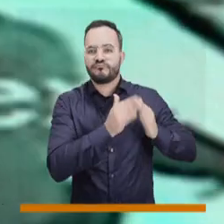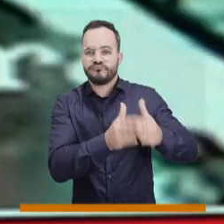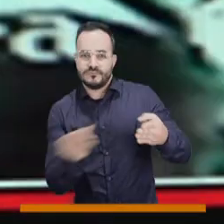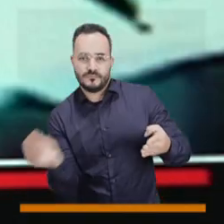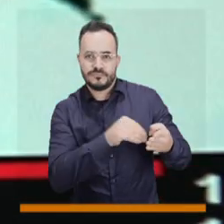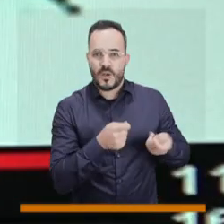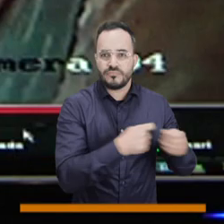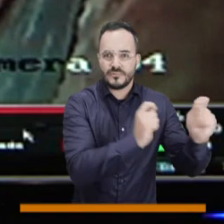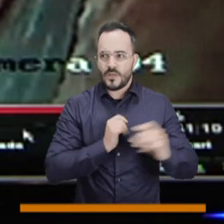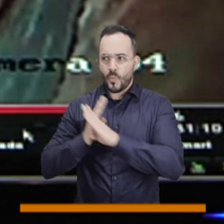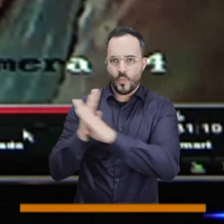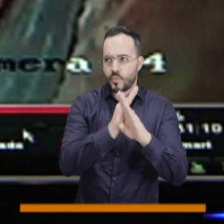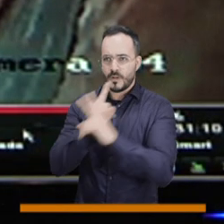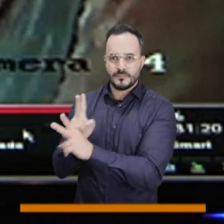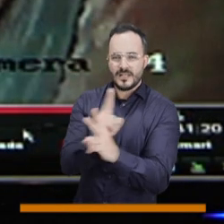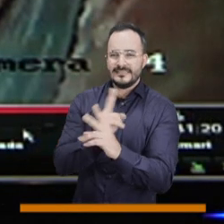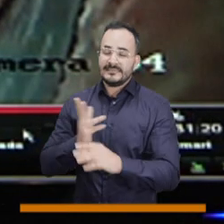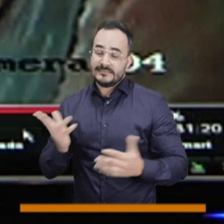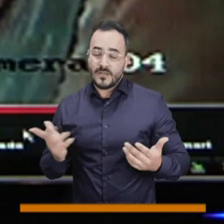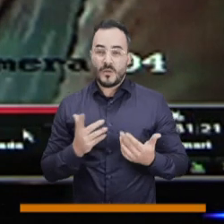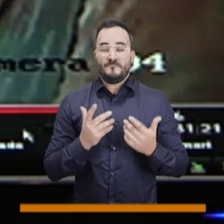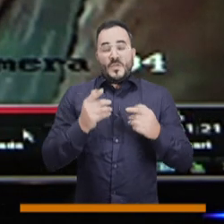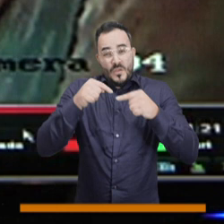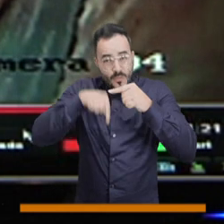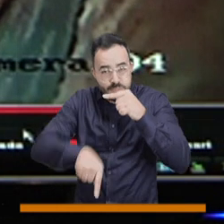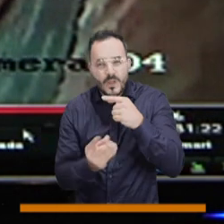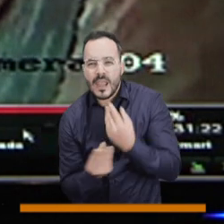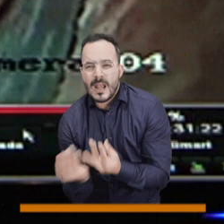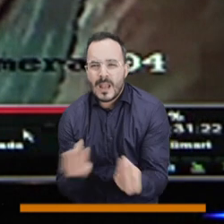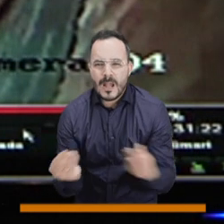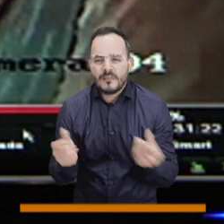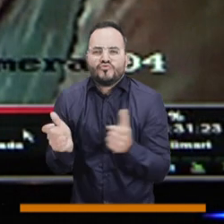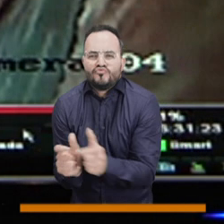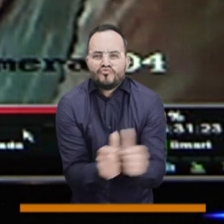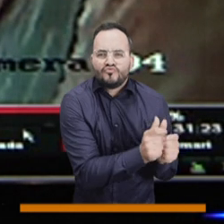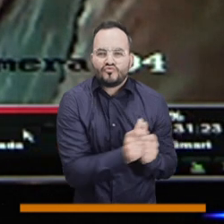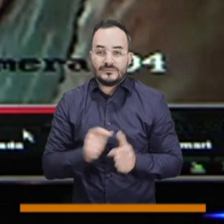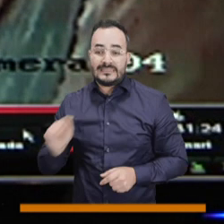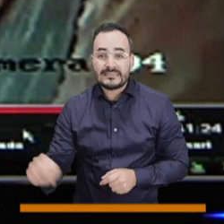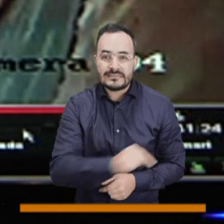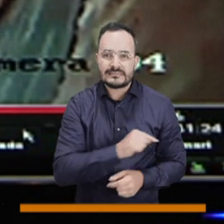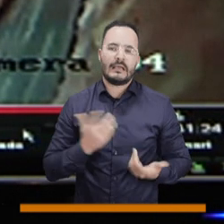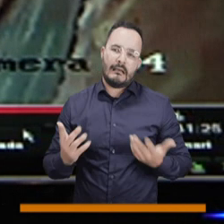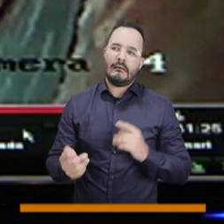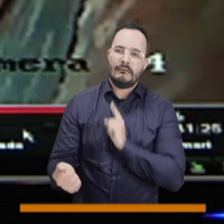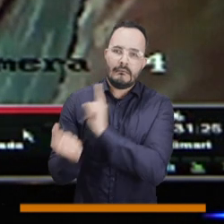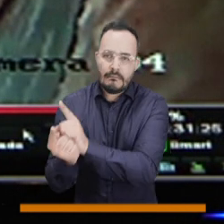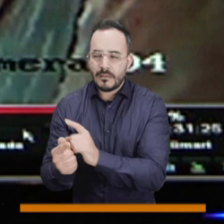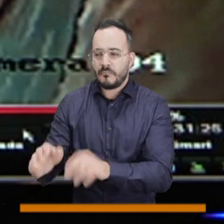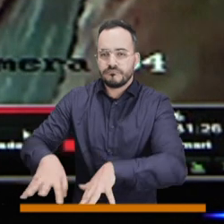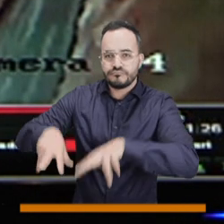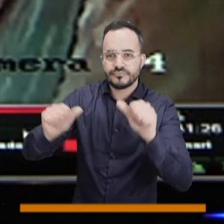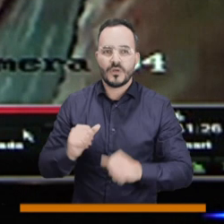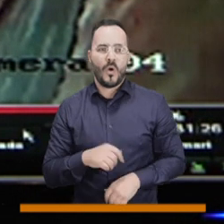hacia los puertos, ¿cierto? Y otros grupos más pequeños que se dedican a un tema menor, pero que es el que más afecta a la ciudadanía, que es el tema del